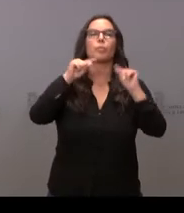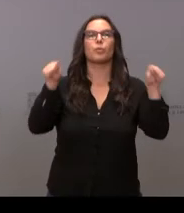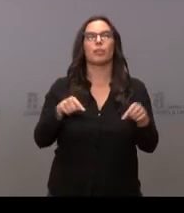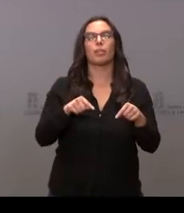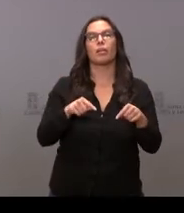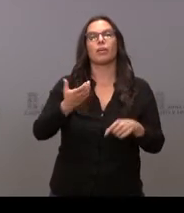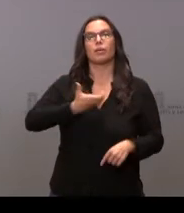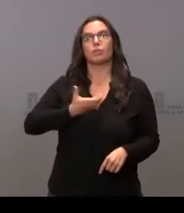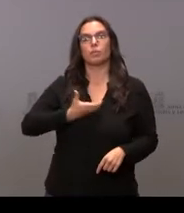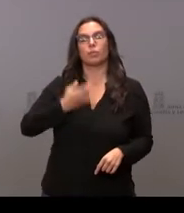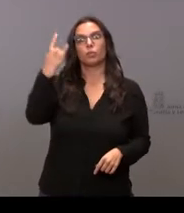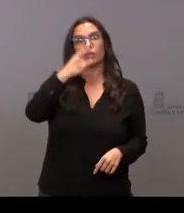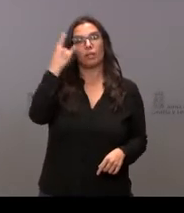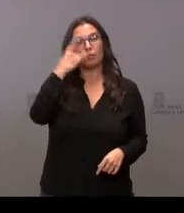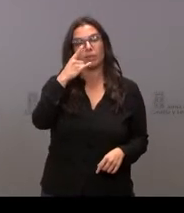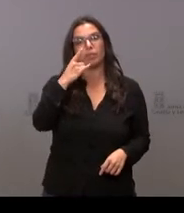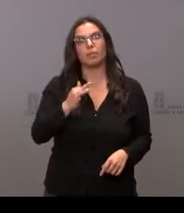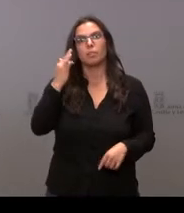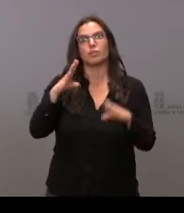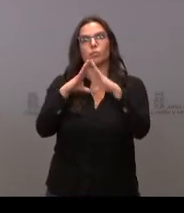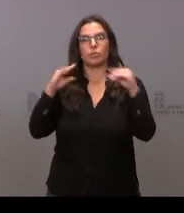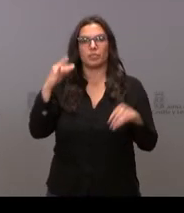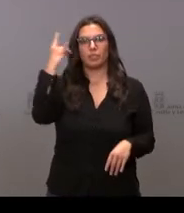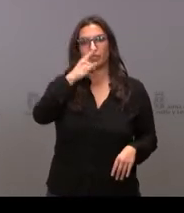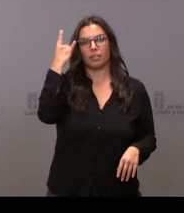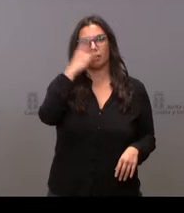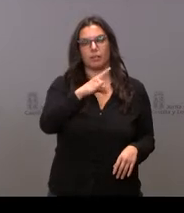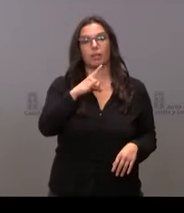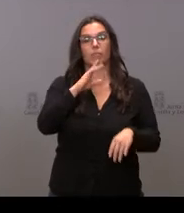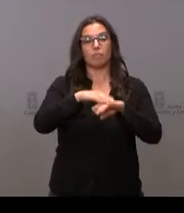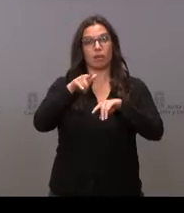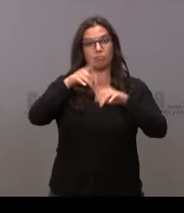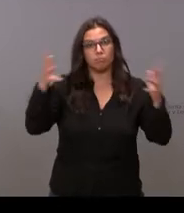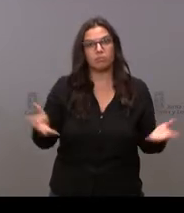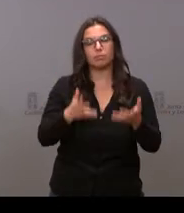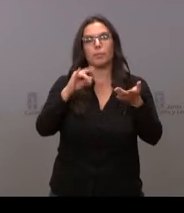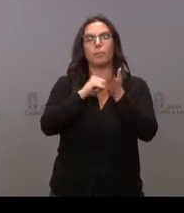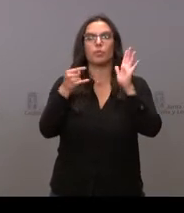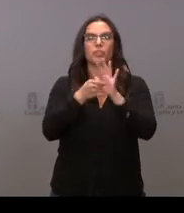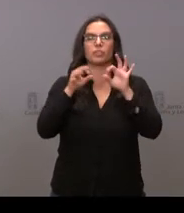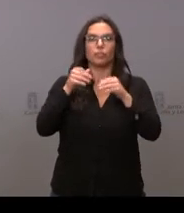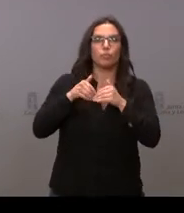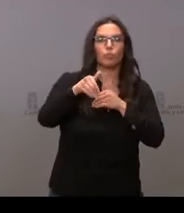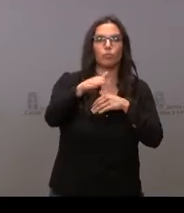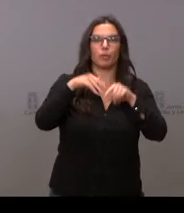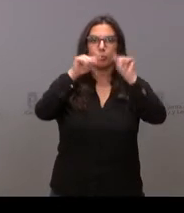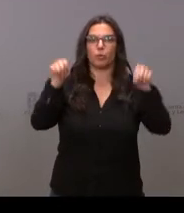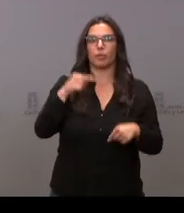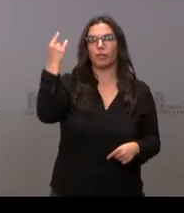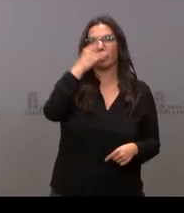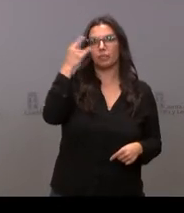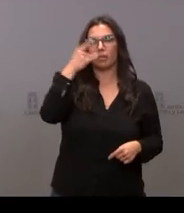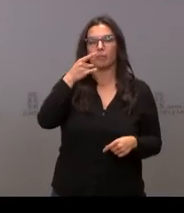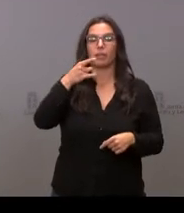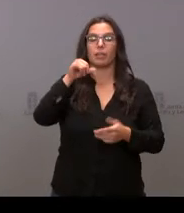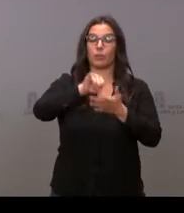el ayuntamiento de salamanca y la universidad de salamanca para el impulso de un proyecto de futuro para salamanca y su alfoz